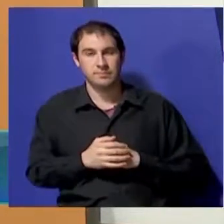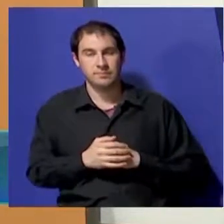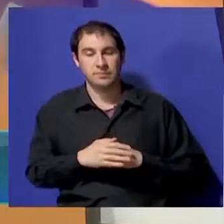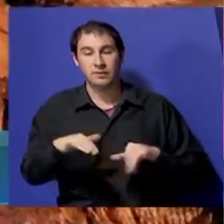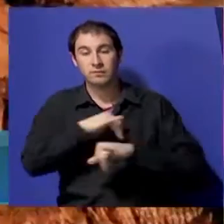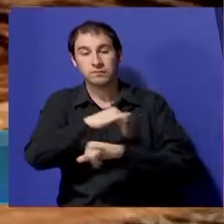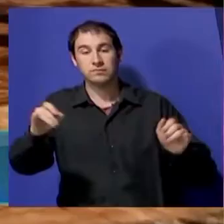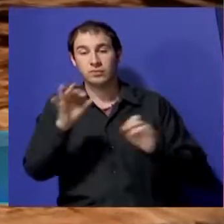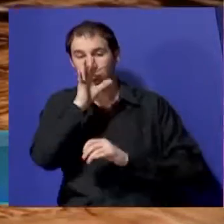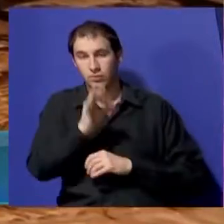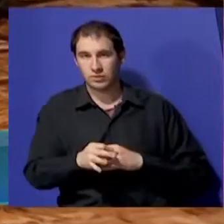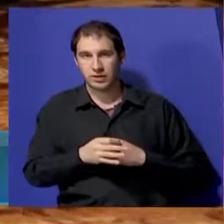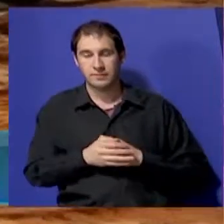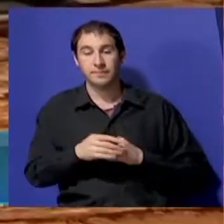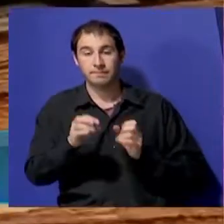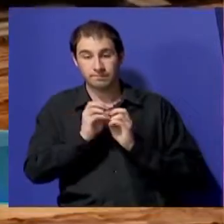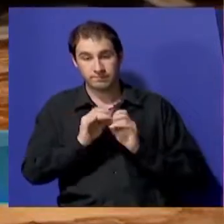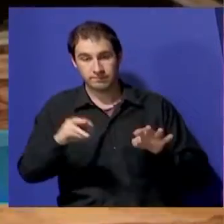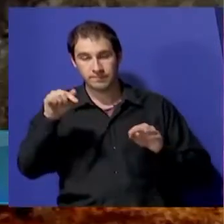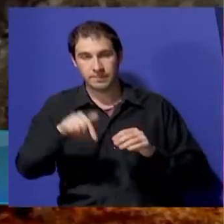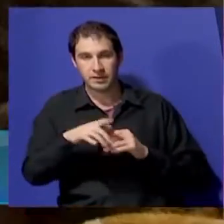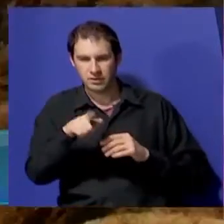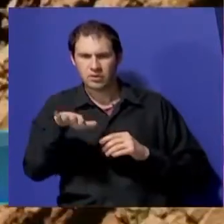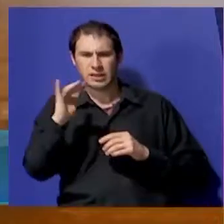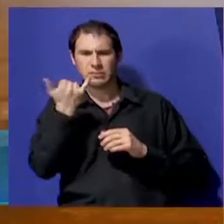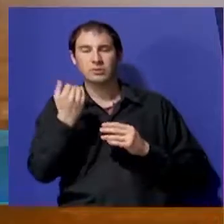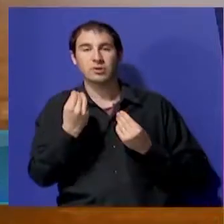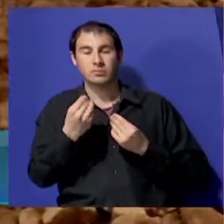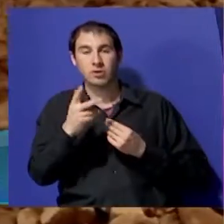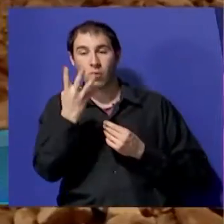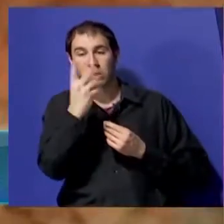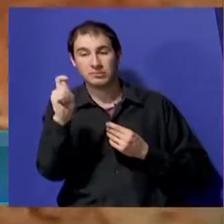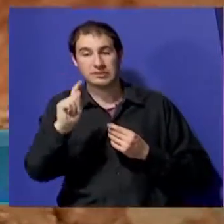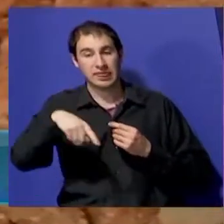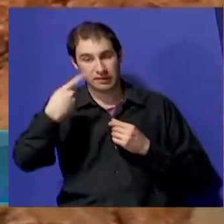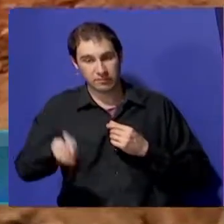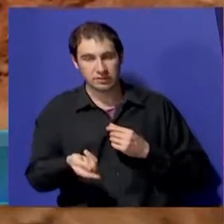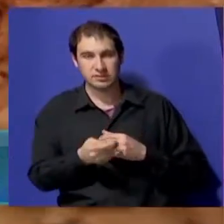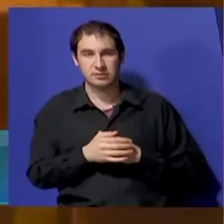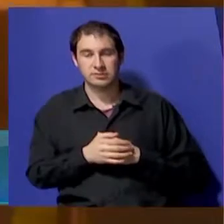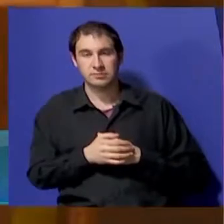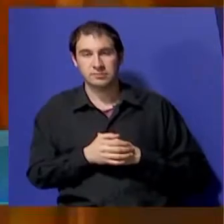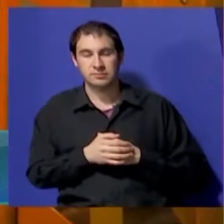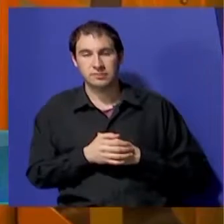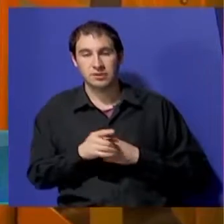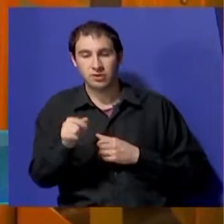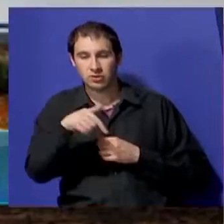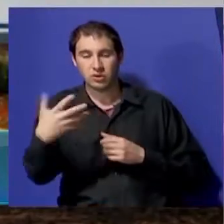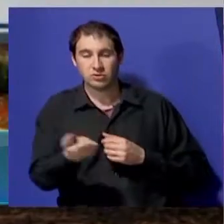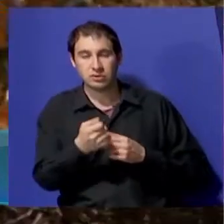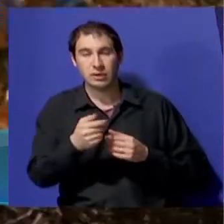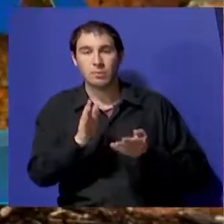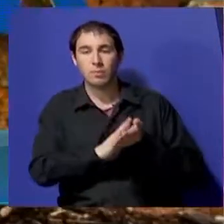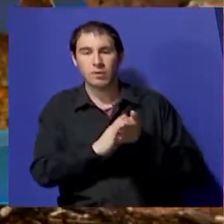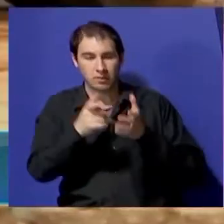salió a la luz. Ese derrame nos damos cuenta nosotros 4 meses después, cuando obtenemos los resultados